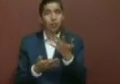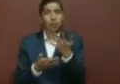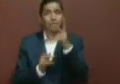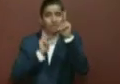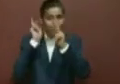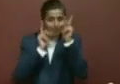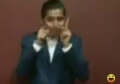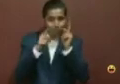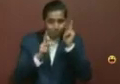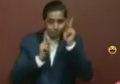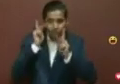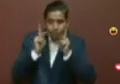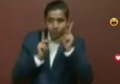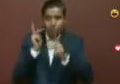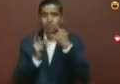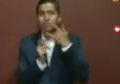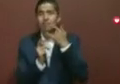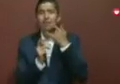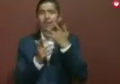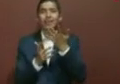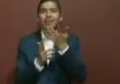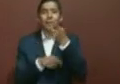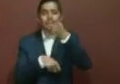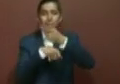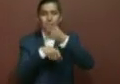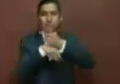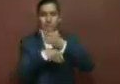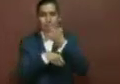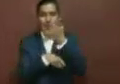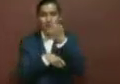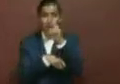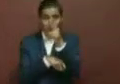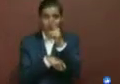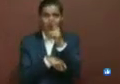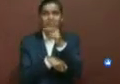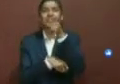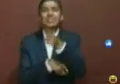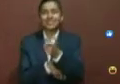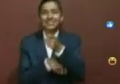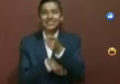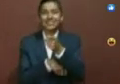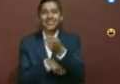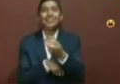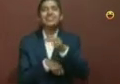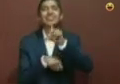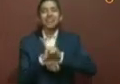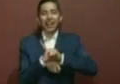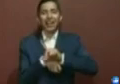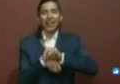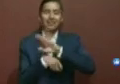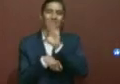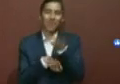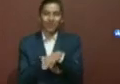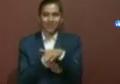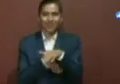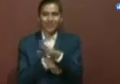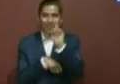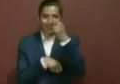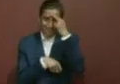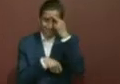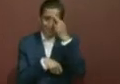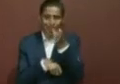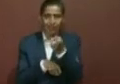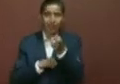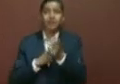todo el que se lleva a cabo el 1 de noviembre con motivo de Noche de Ánima, ¿no?